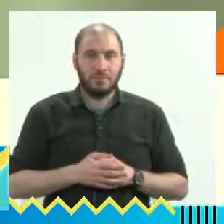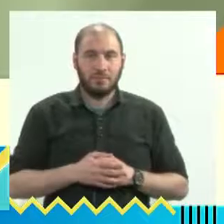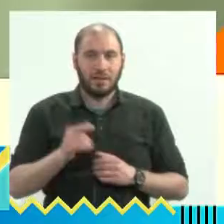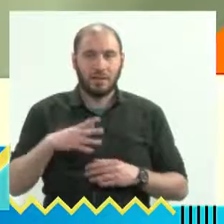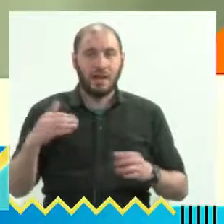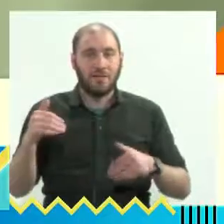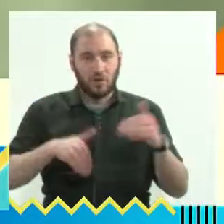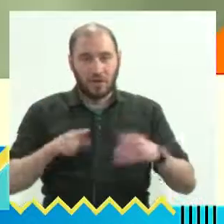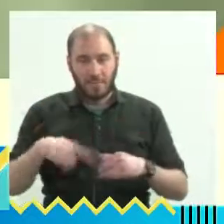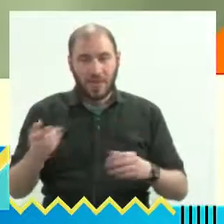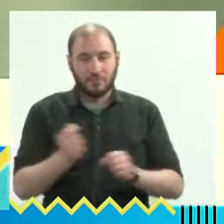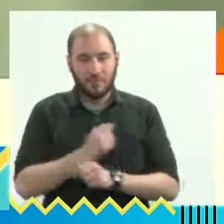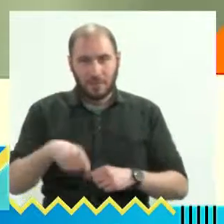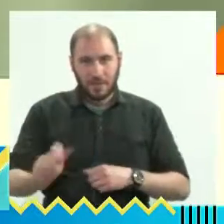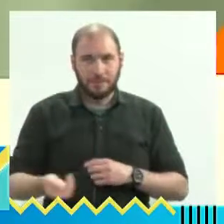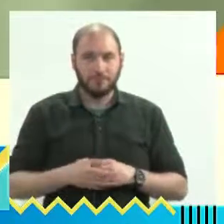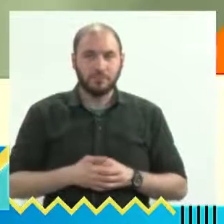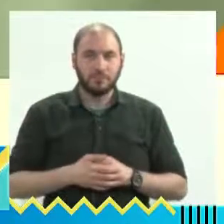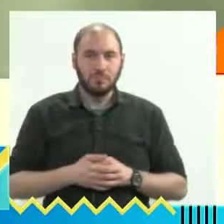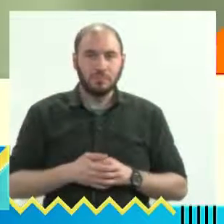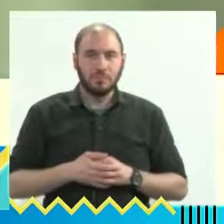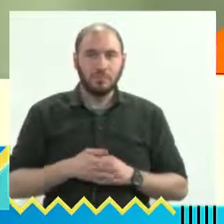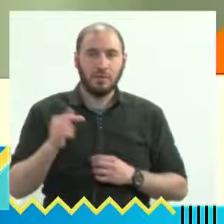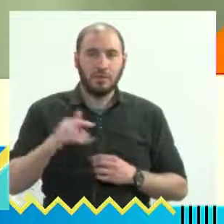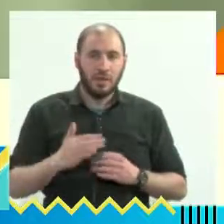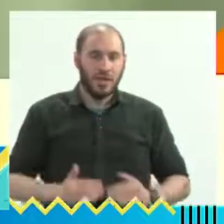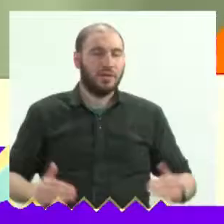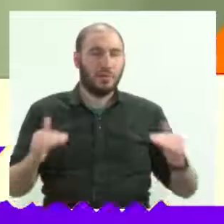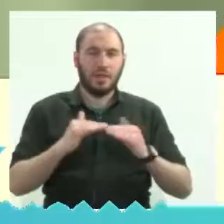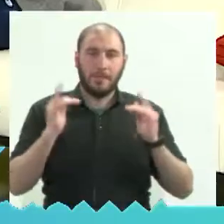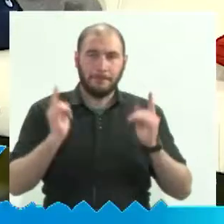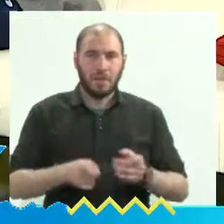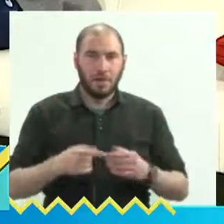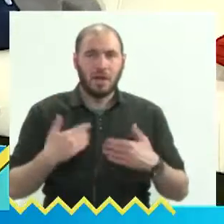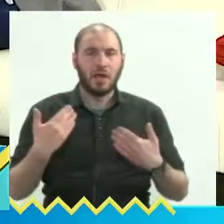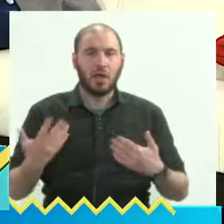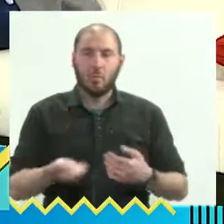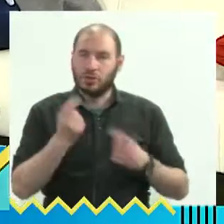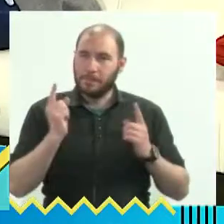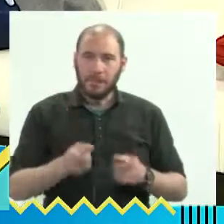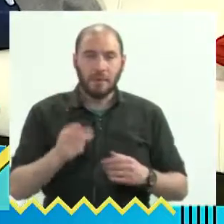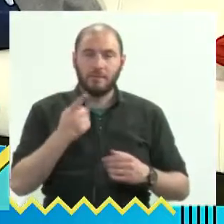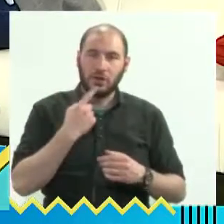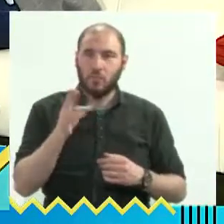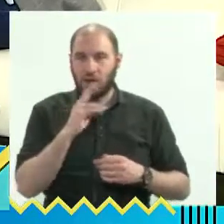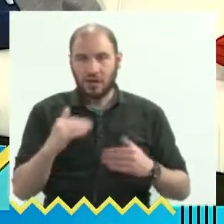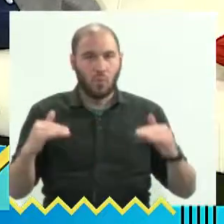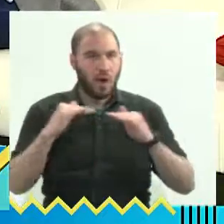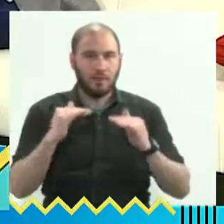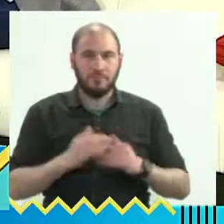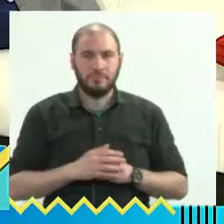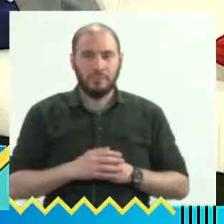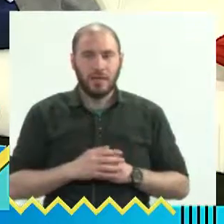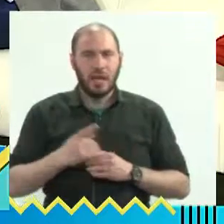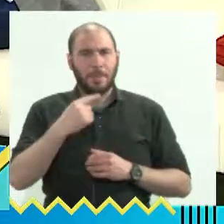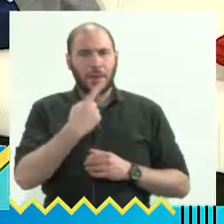a votar mañana, a sancionar, dar mismas igualdades, mismas posibilidades de igualdades para varones que para mujeres.